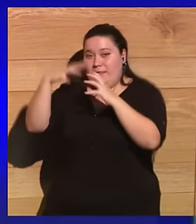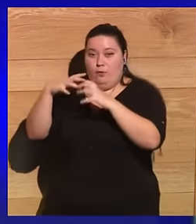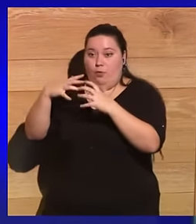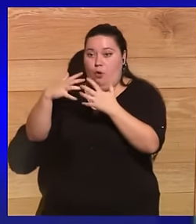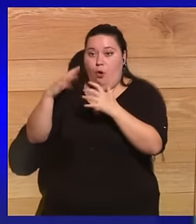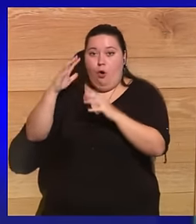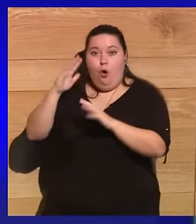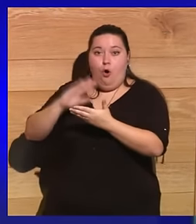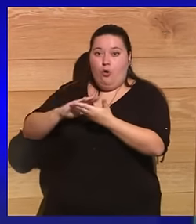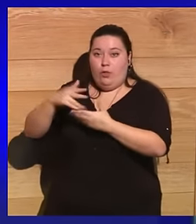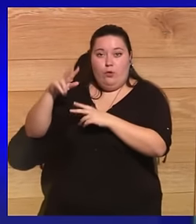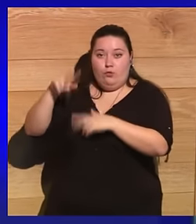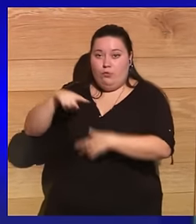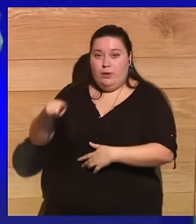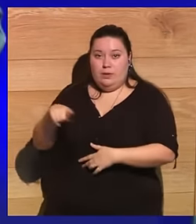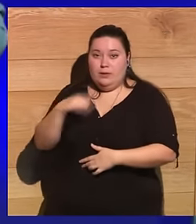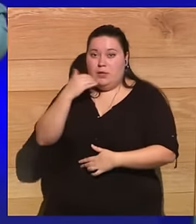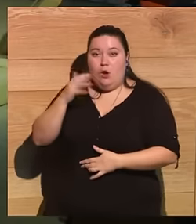ordenador clásico.